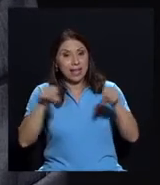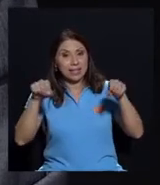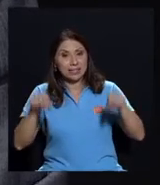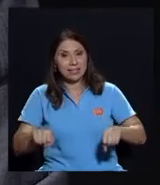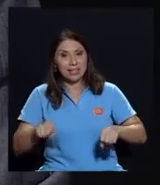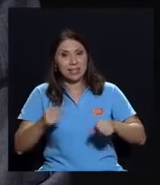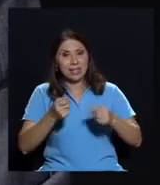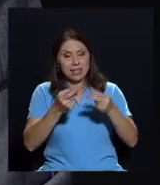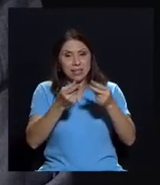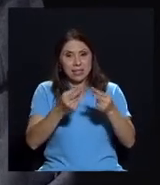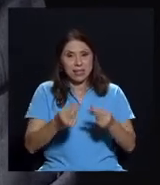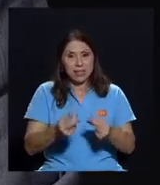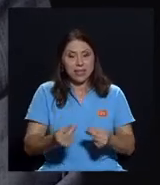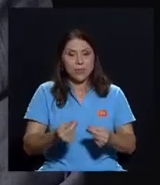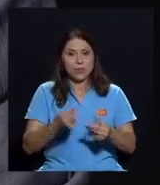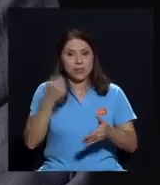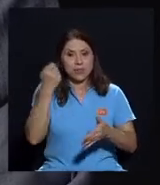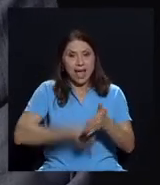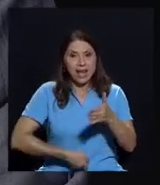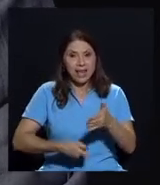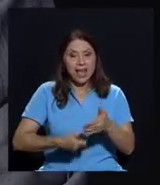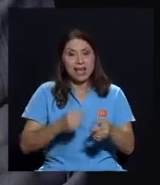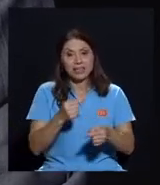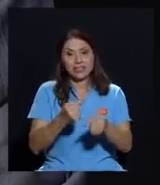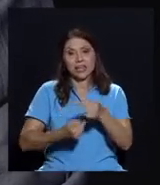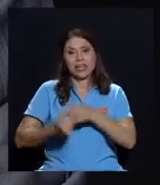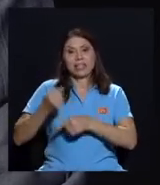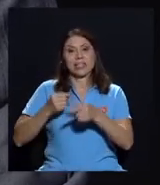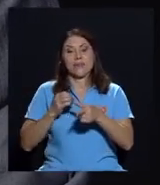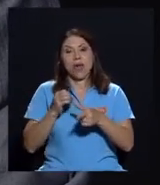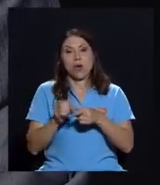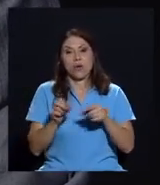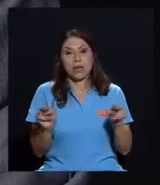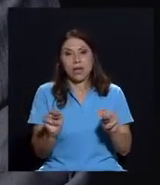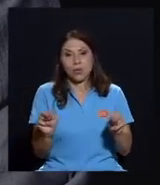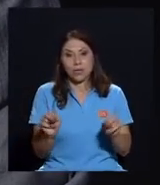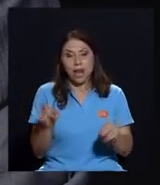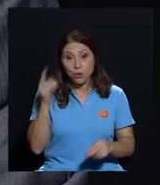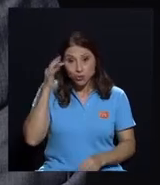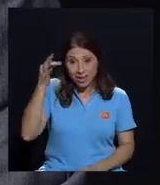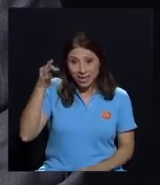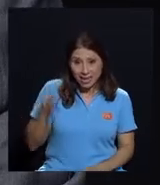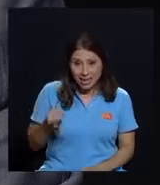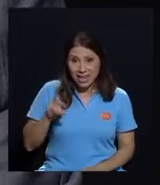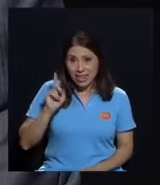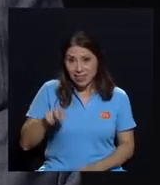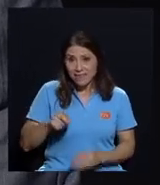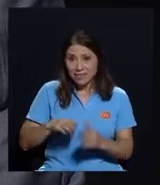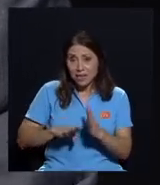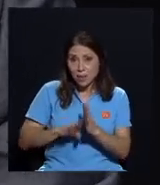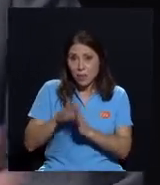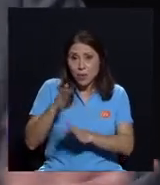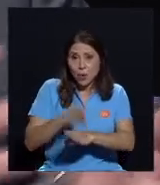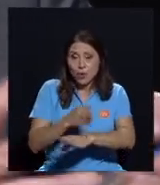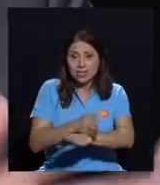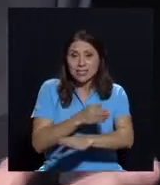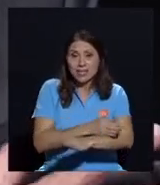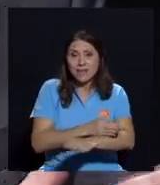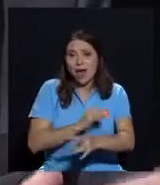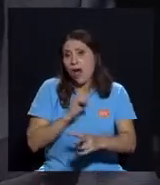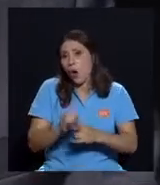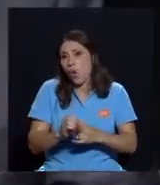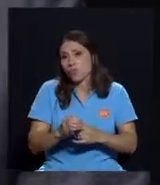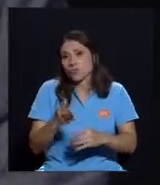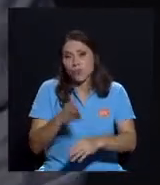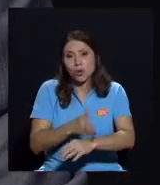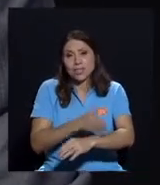en el mejor de los casos neutra usted cree que debe ser una estructura progresiva o más bien que la progresividad debe